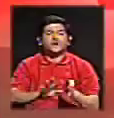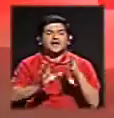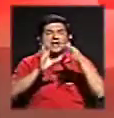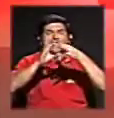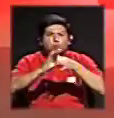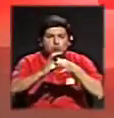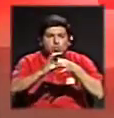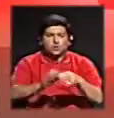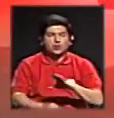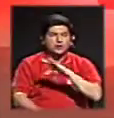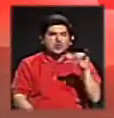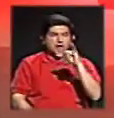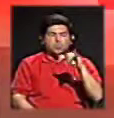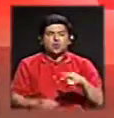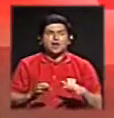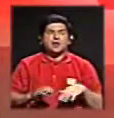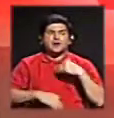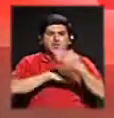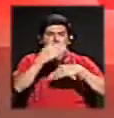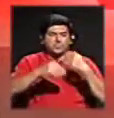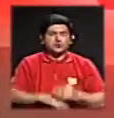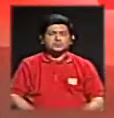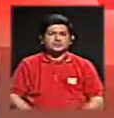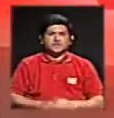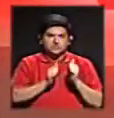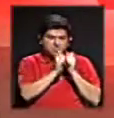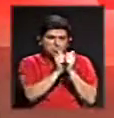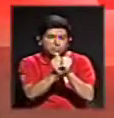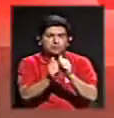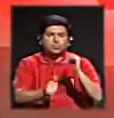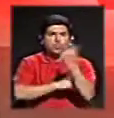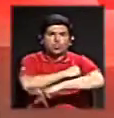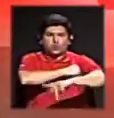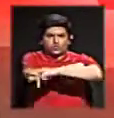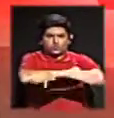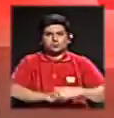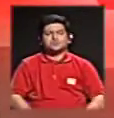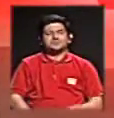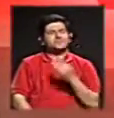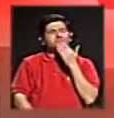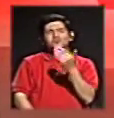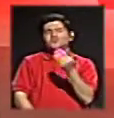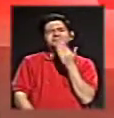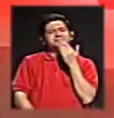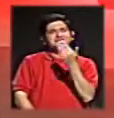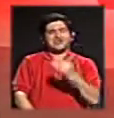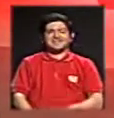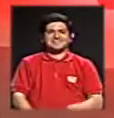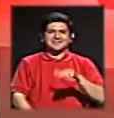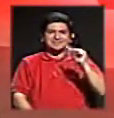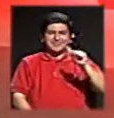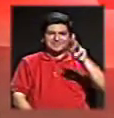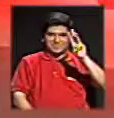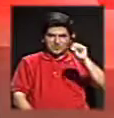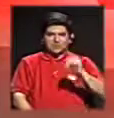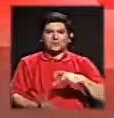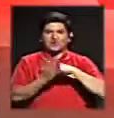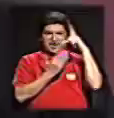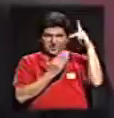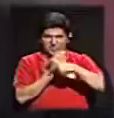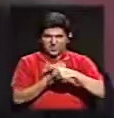integración y a la coordinación de acciones con los demás países. Le agradezco muchísimo, don Alberto, su presencia en nuestro